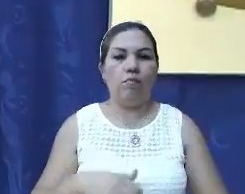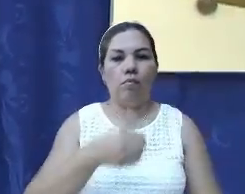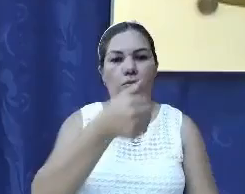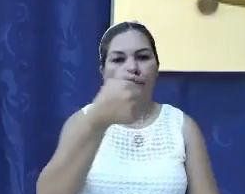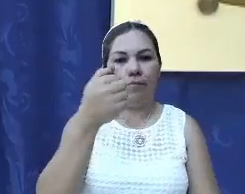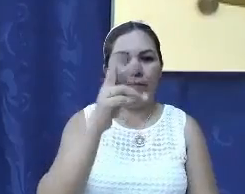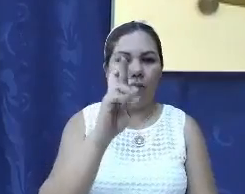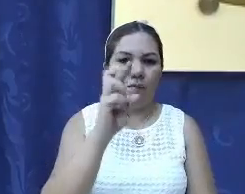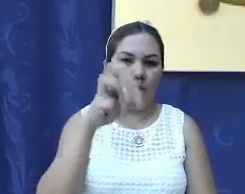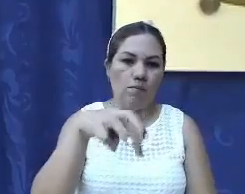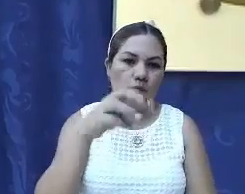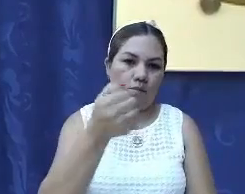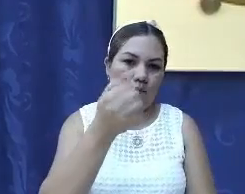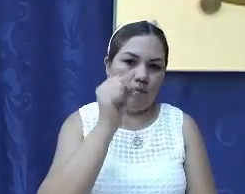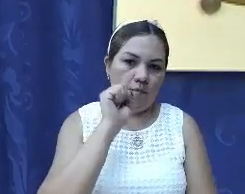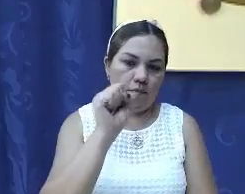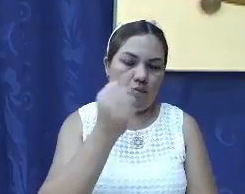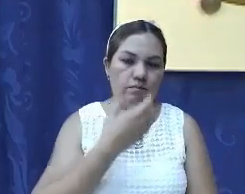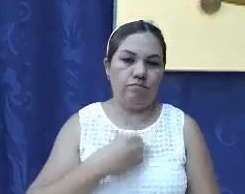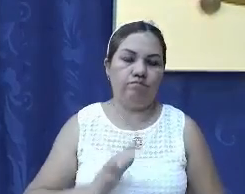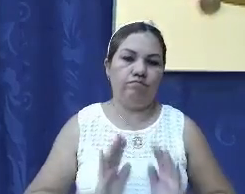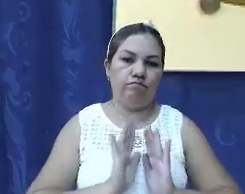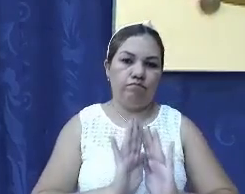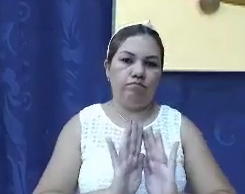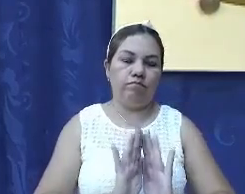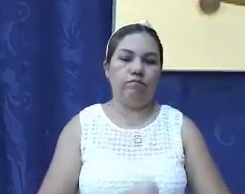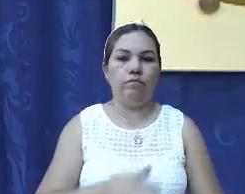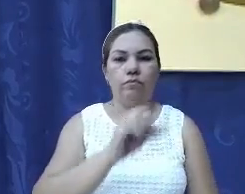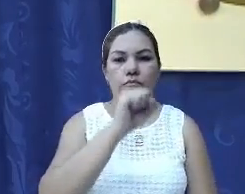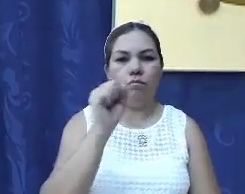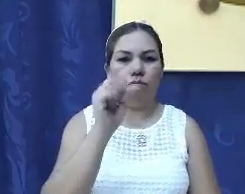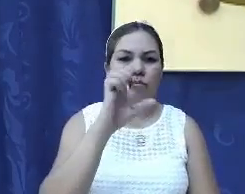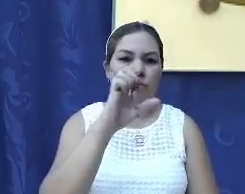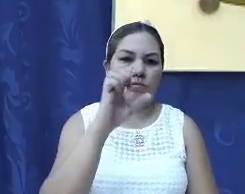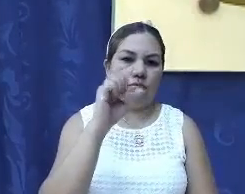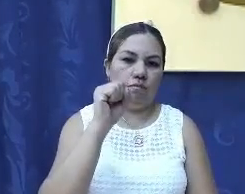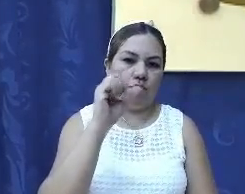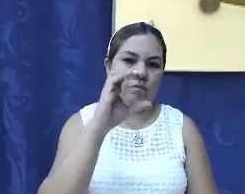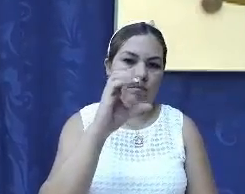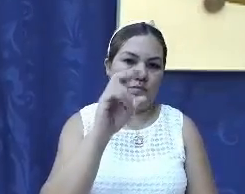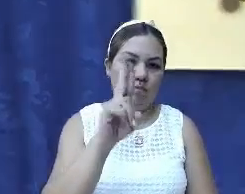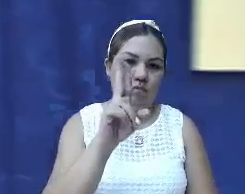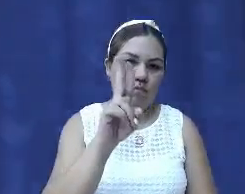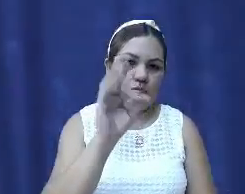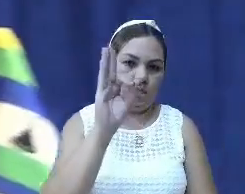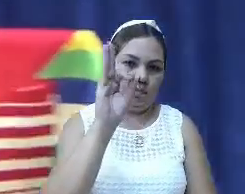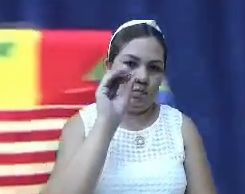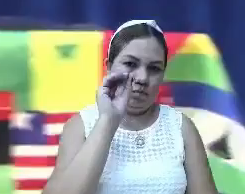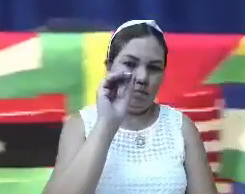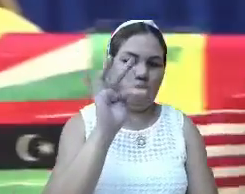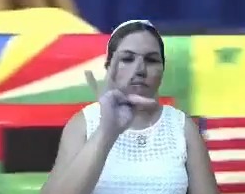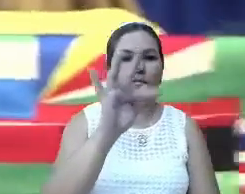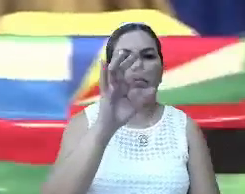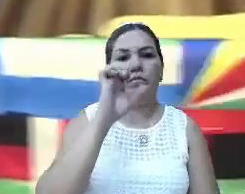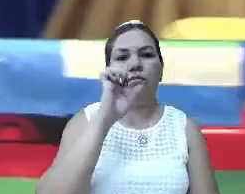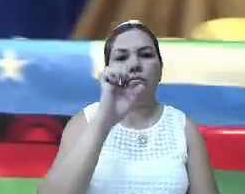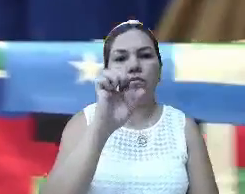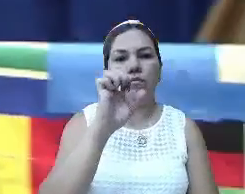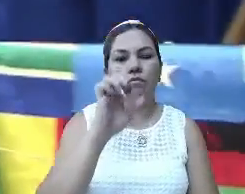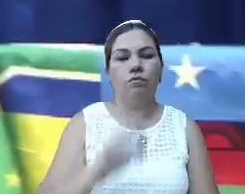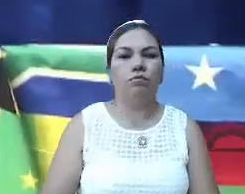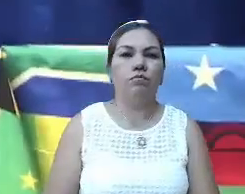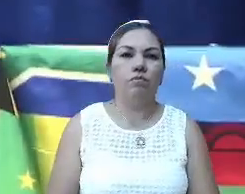el escudo de la fe, para apagar los dardos de fuego del maligno. Hay dardos de fuego que vienen directamente para dañar la